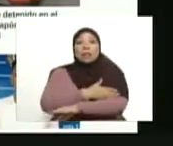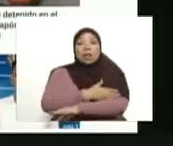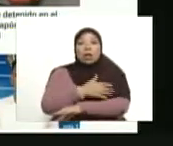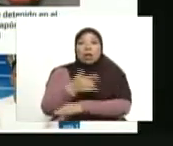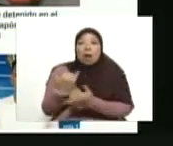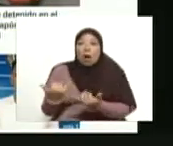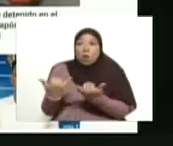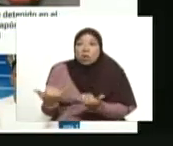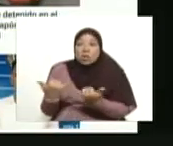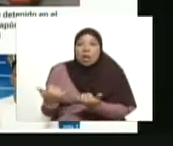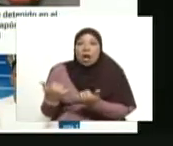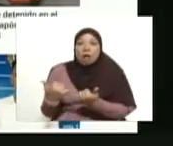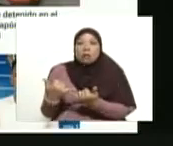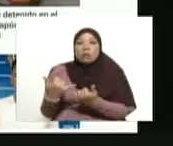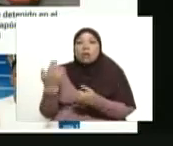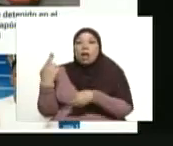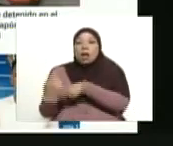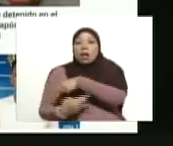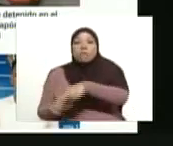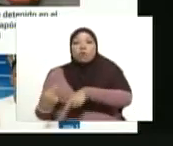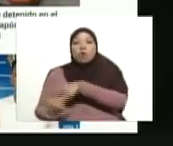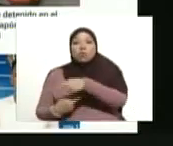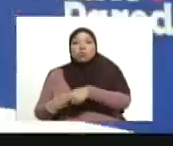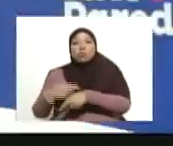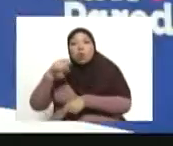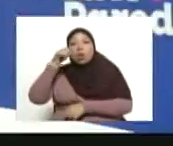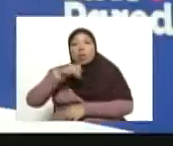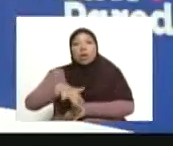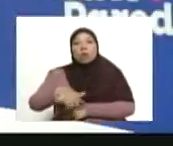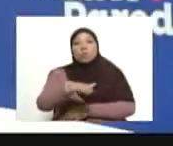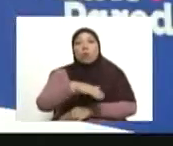partido izquierdista Revolución Ciudadana. Sí, ahí está.